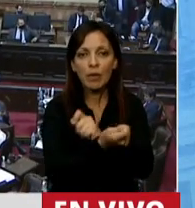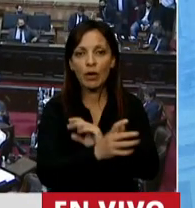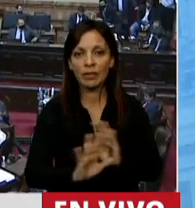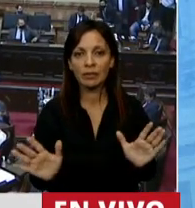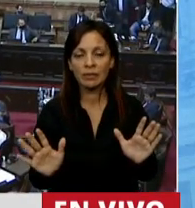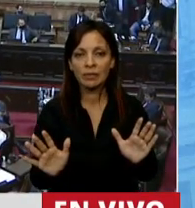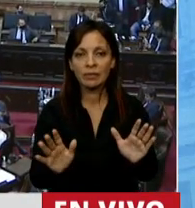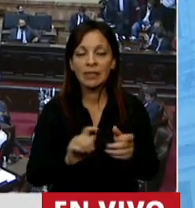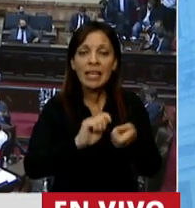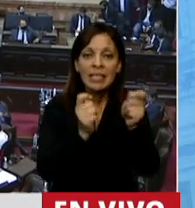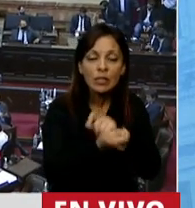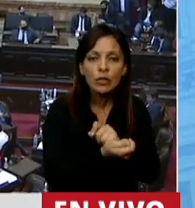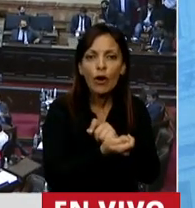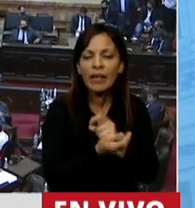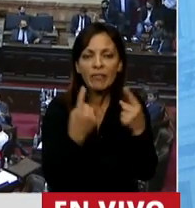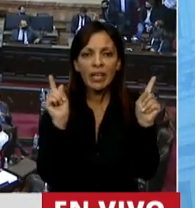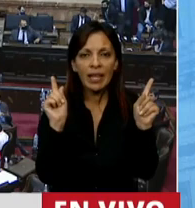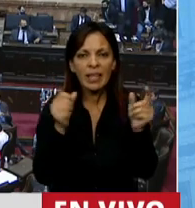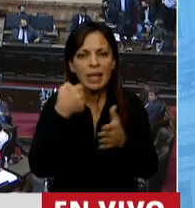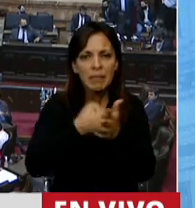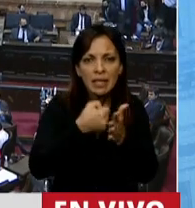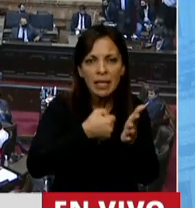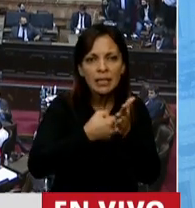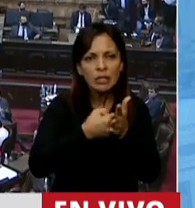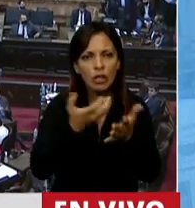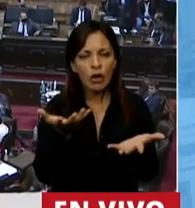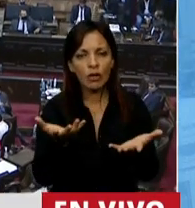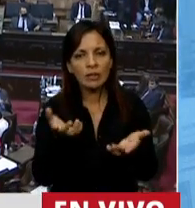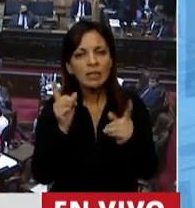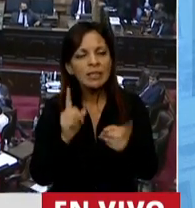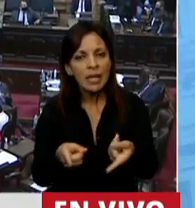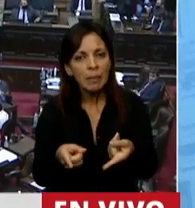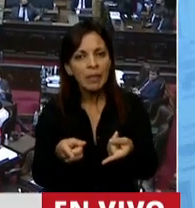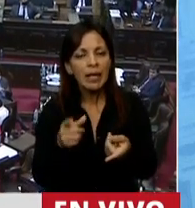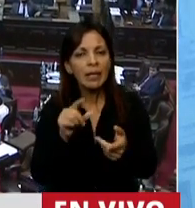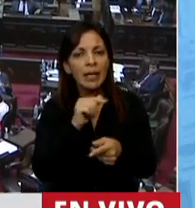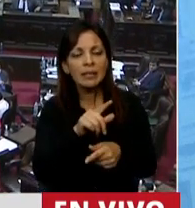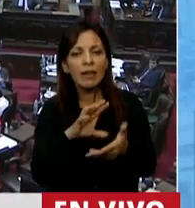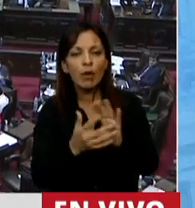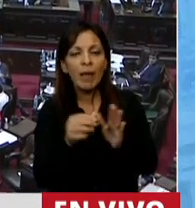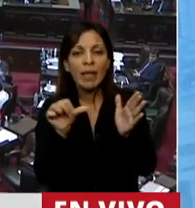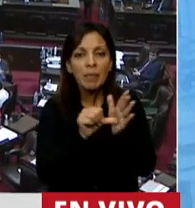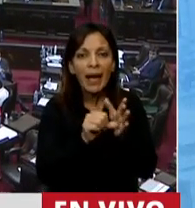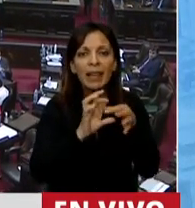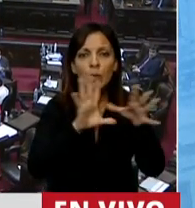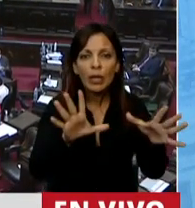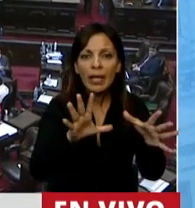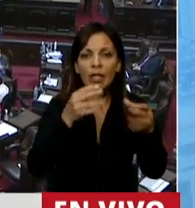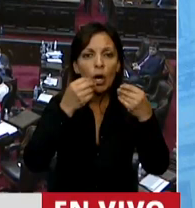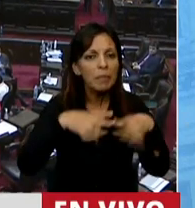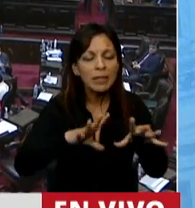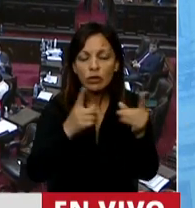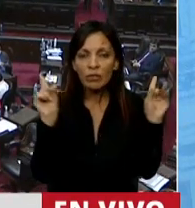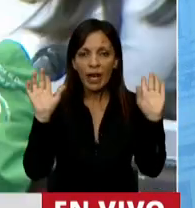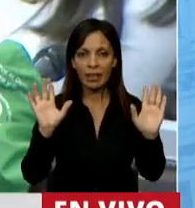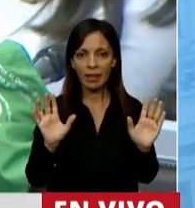historia de la espada y la cruz, la militarización y la ausencia de ese país democrático y secular. Empezó otra